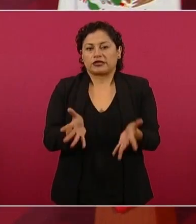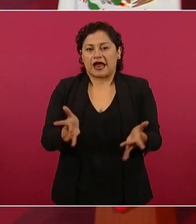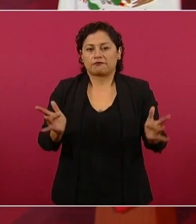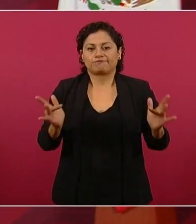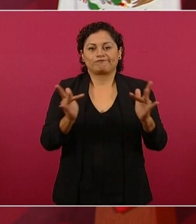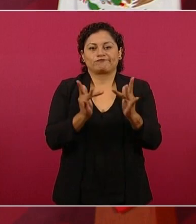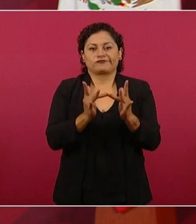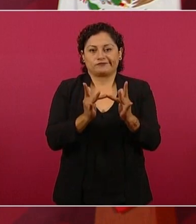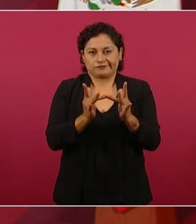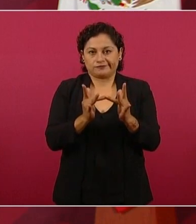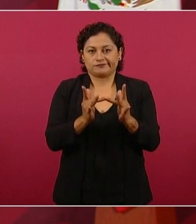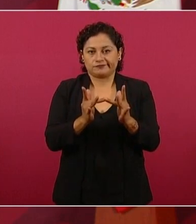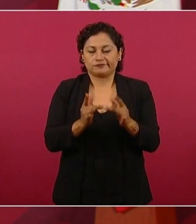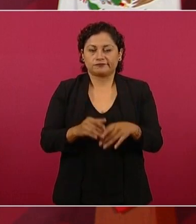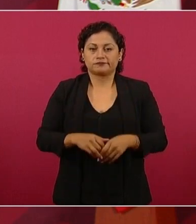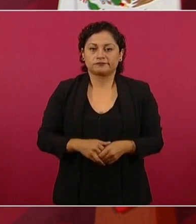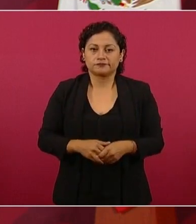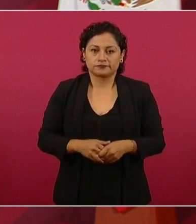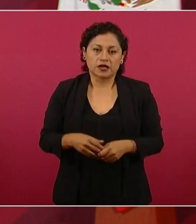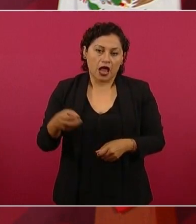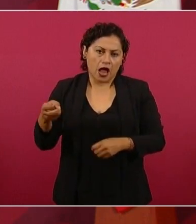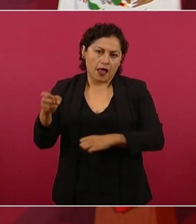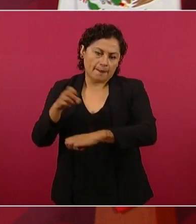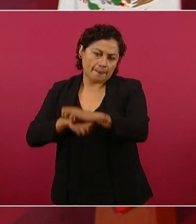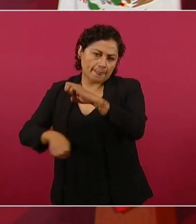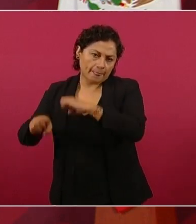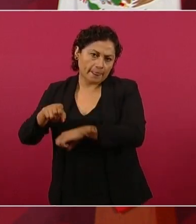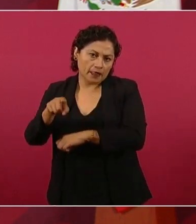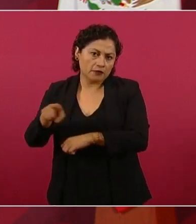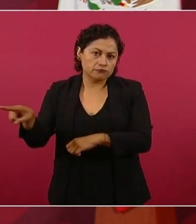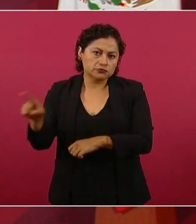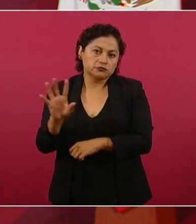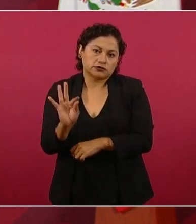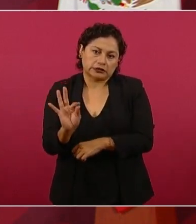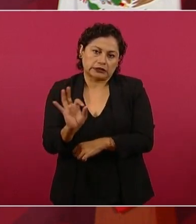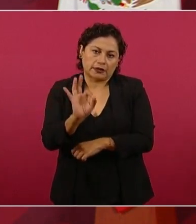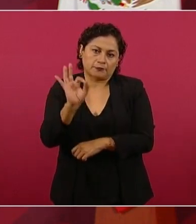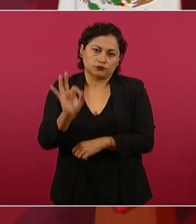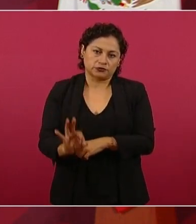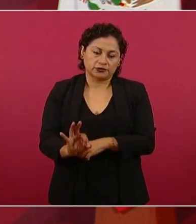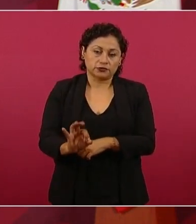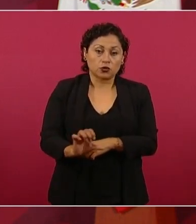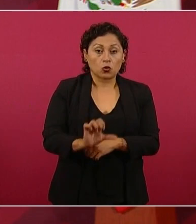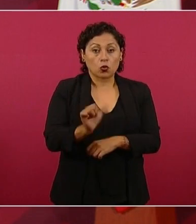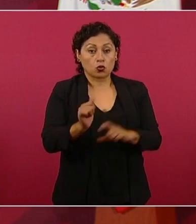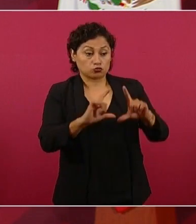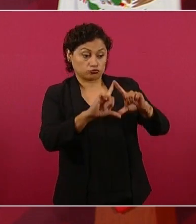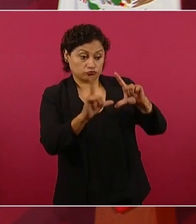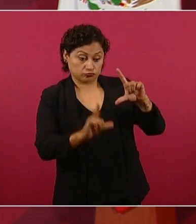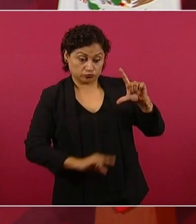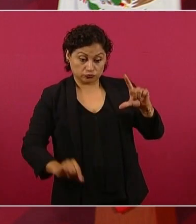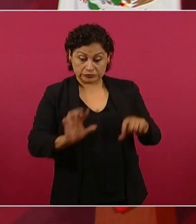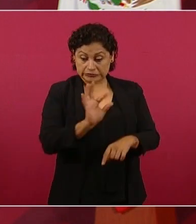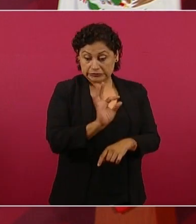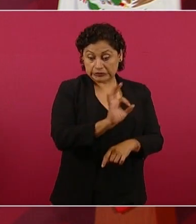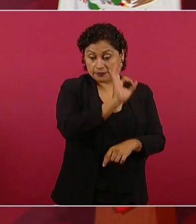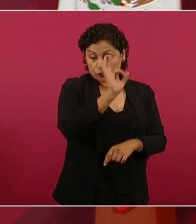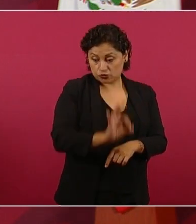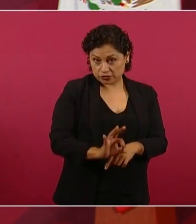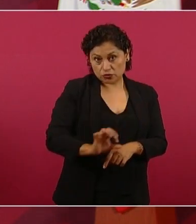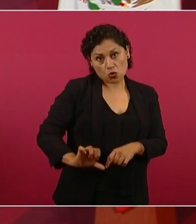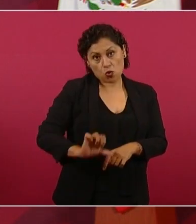abarca esta empresa, 70%. Nos falta el 30%, tenemos que instalar